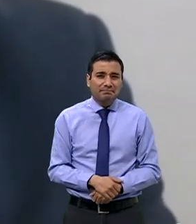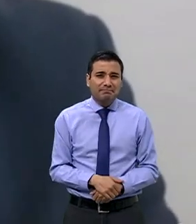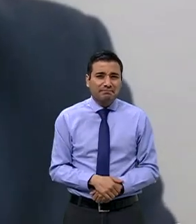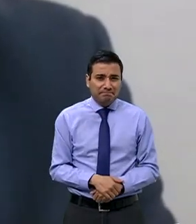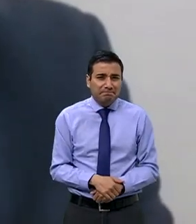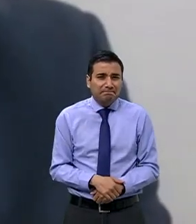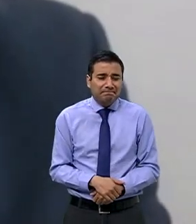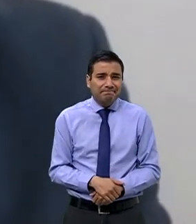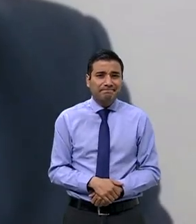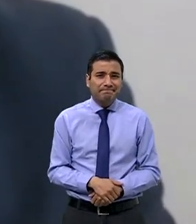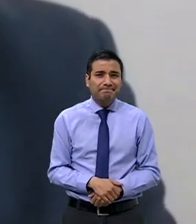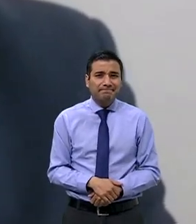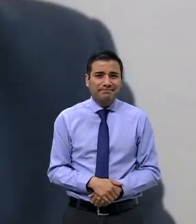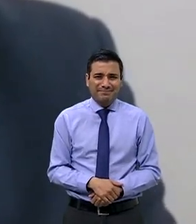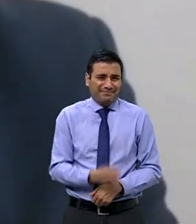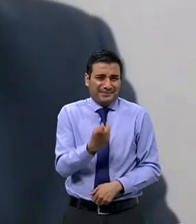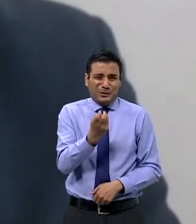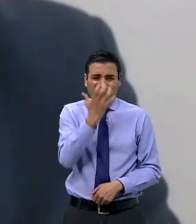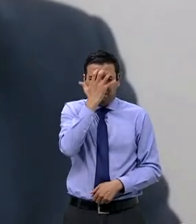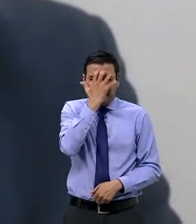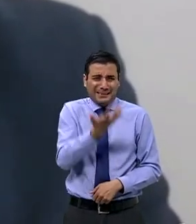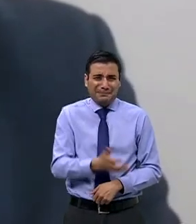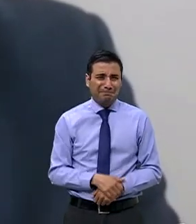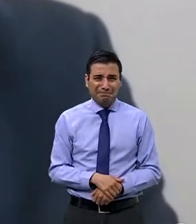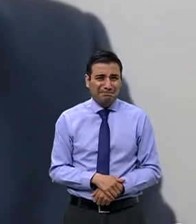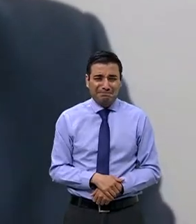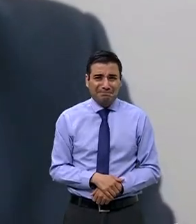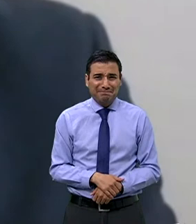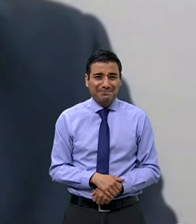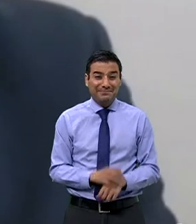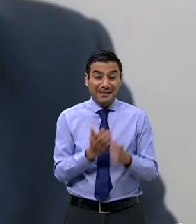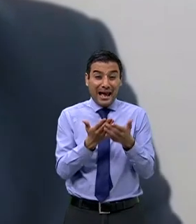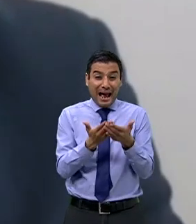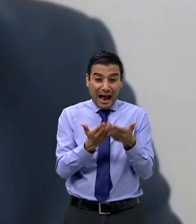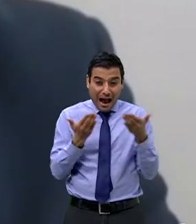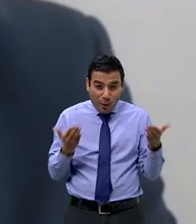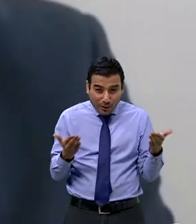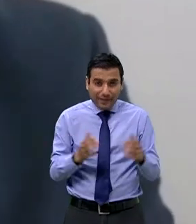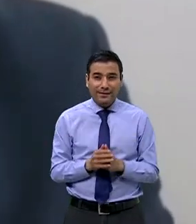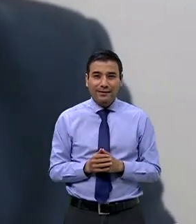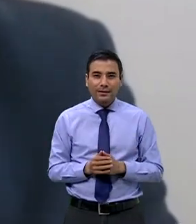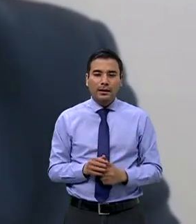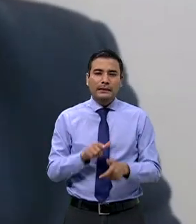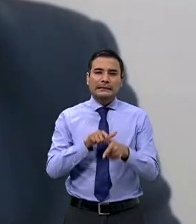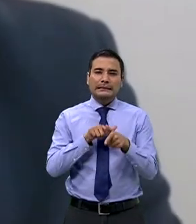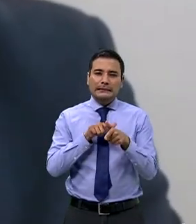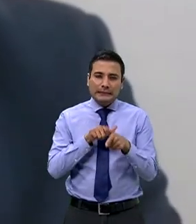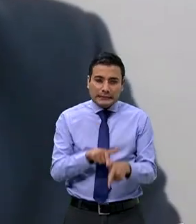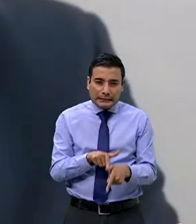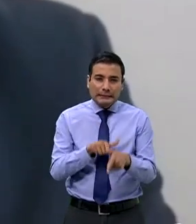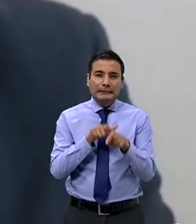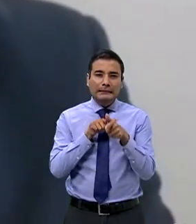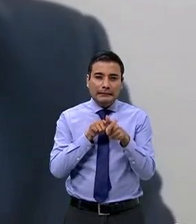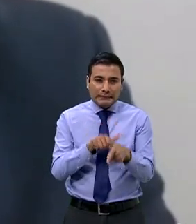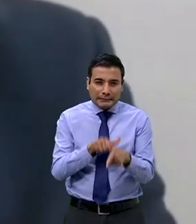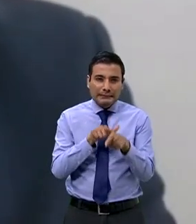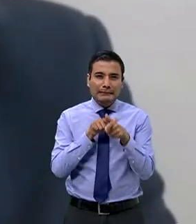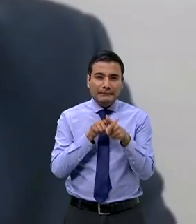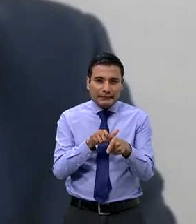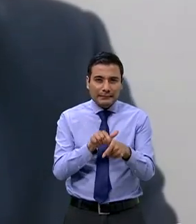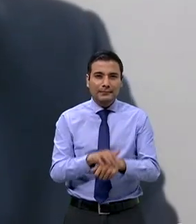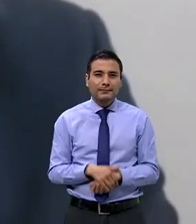democrática es una pena que hoy todavía sigan sin ubicar esas